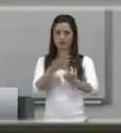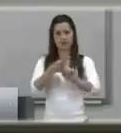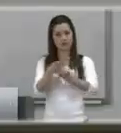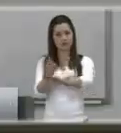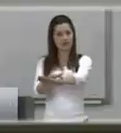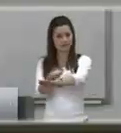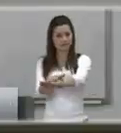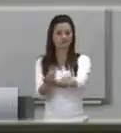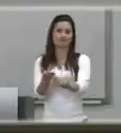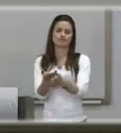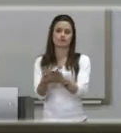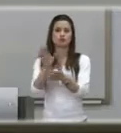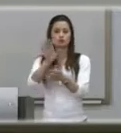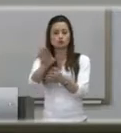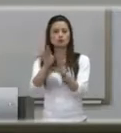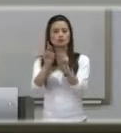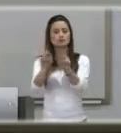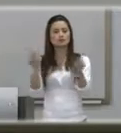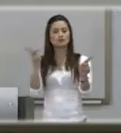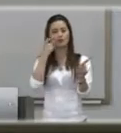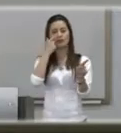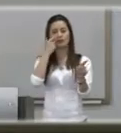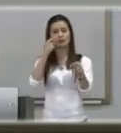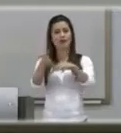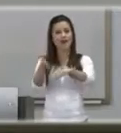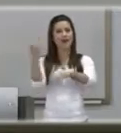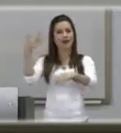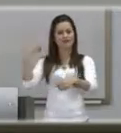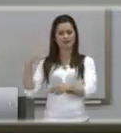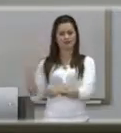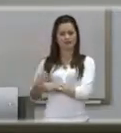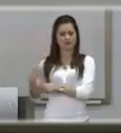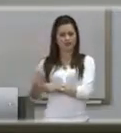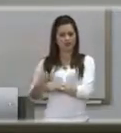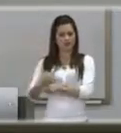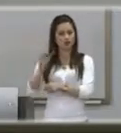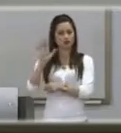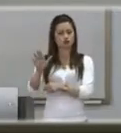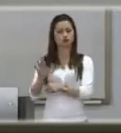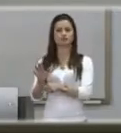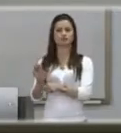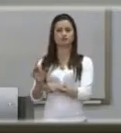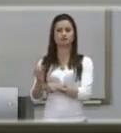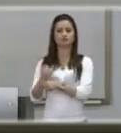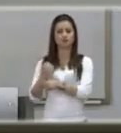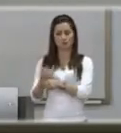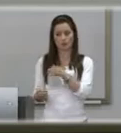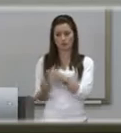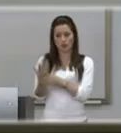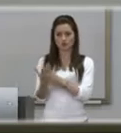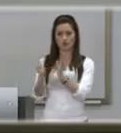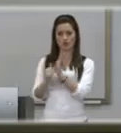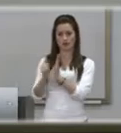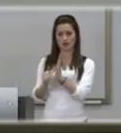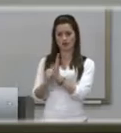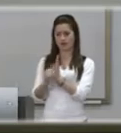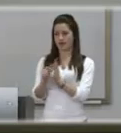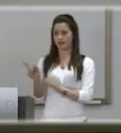agradecer específicamente a las personas que trabajaron arduamente en la producción de estos materiales